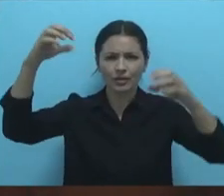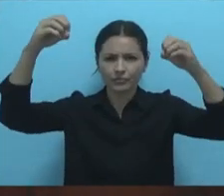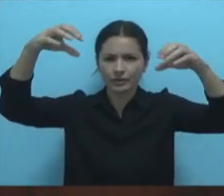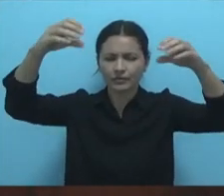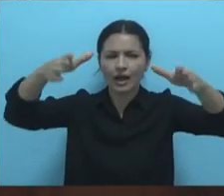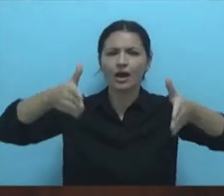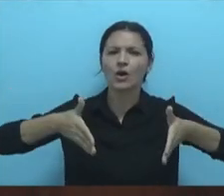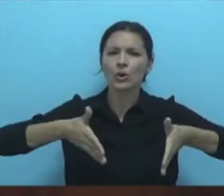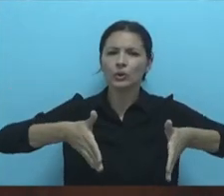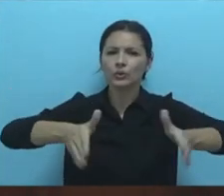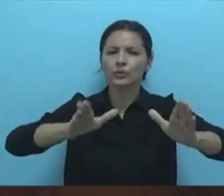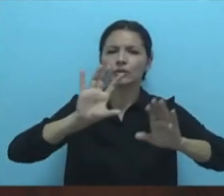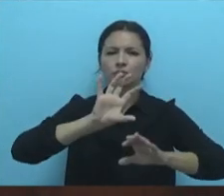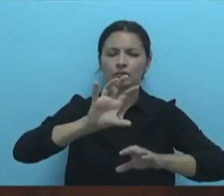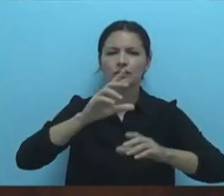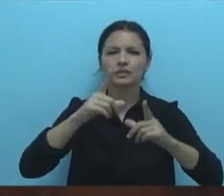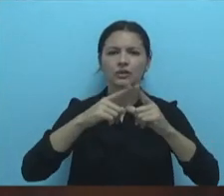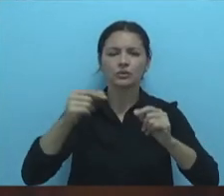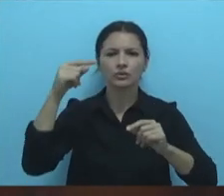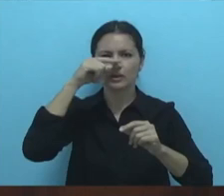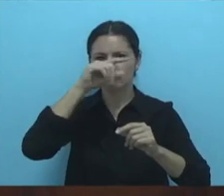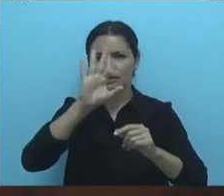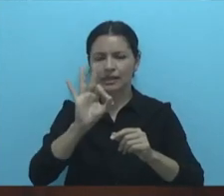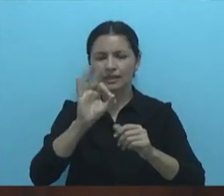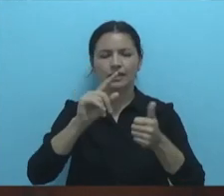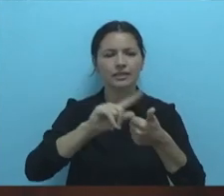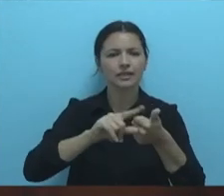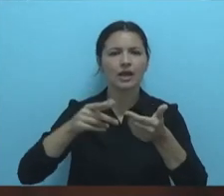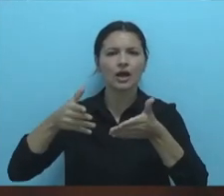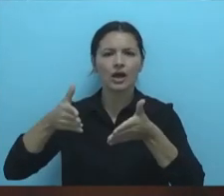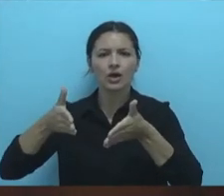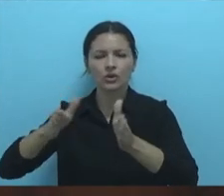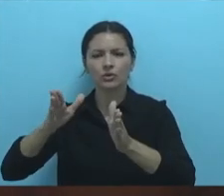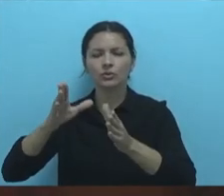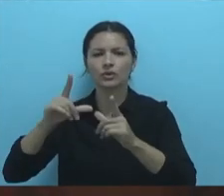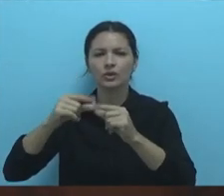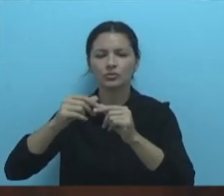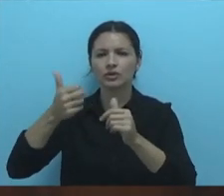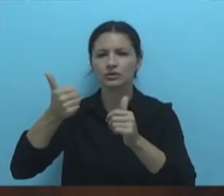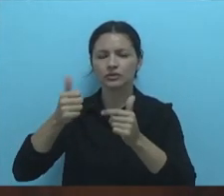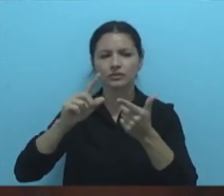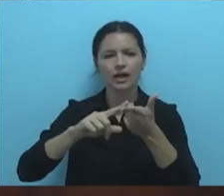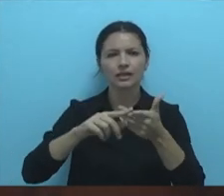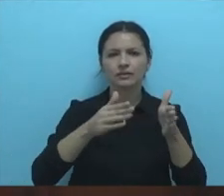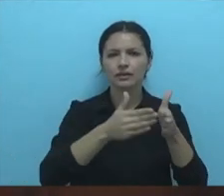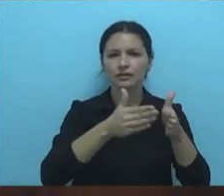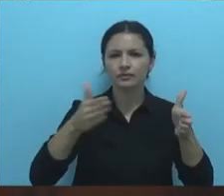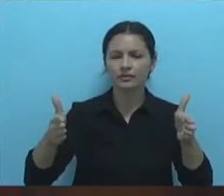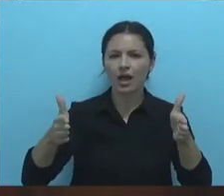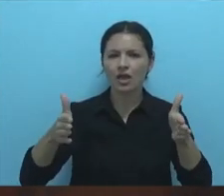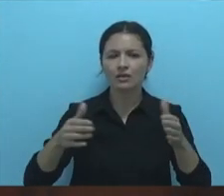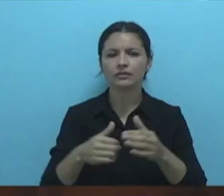del trazado de la ruta provincial 70 y ruta provincial 6 en los trayectos comprendidos por el proyecto ruta